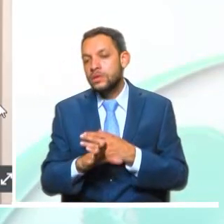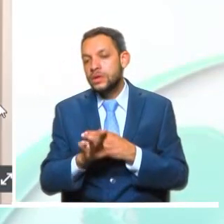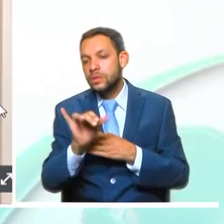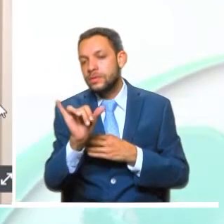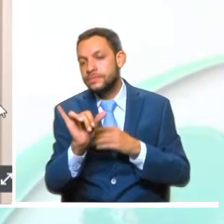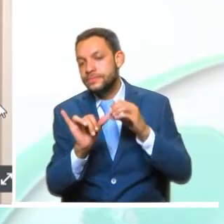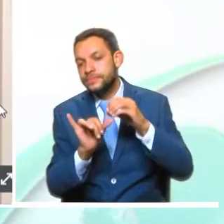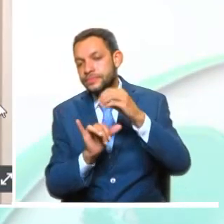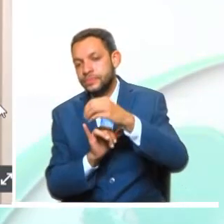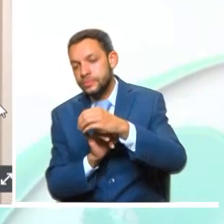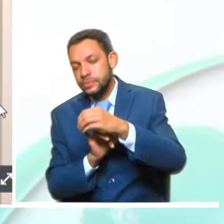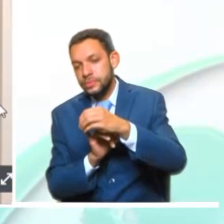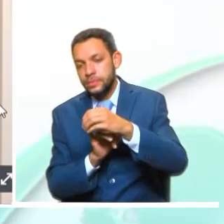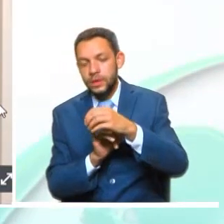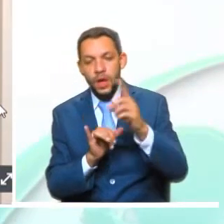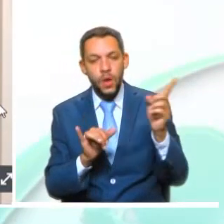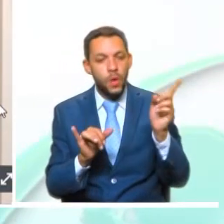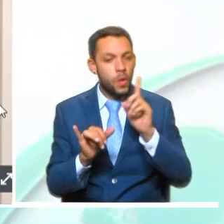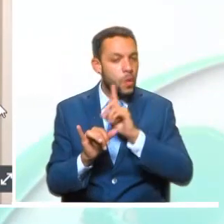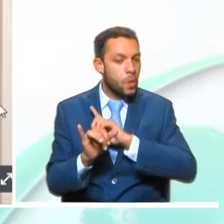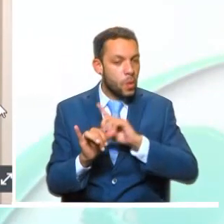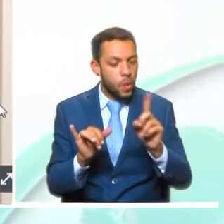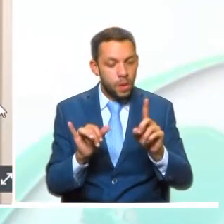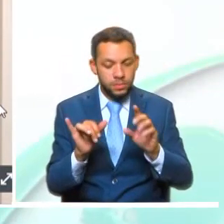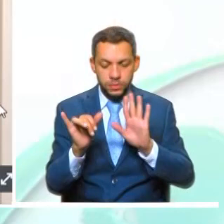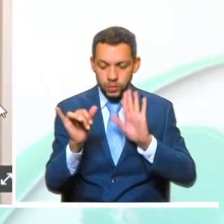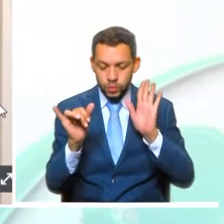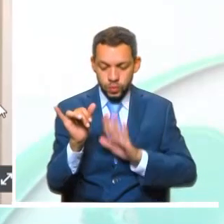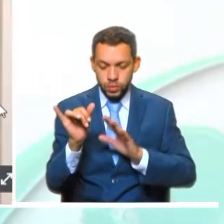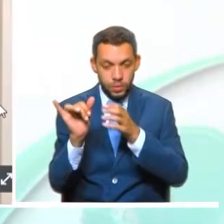es en el útero es en los ovarios 2